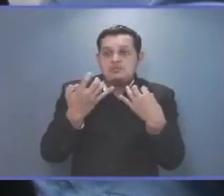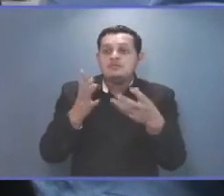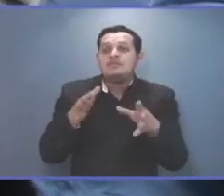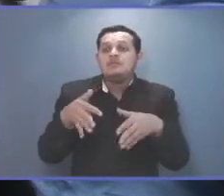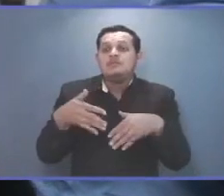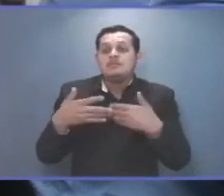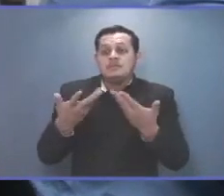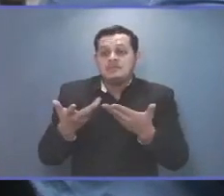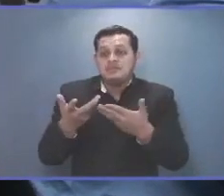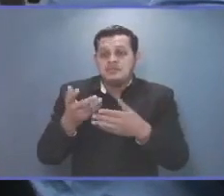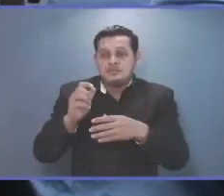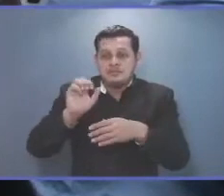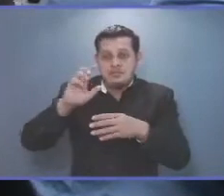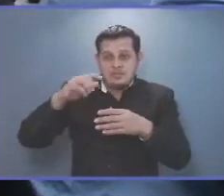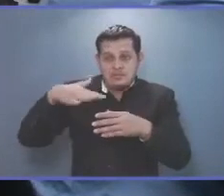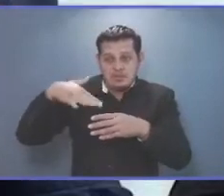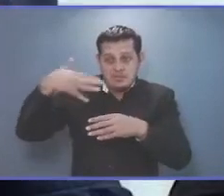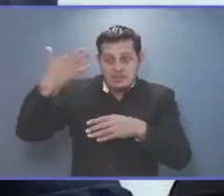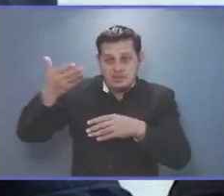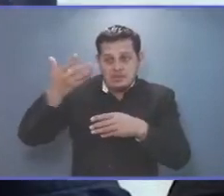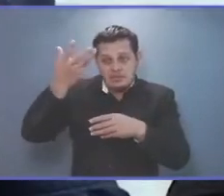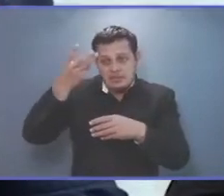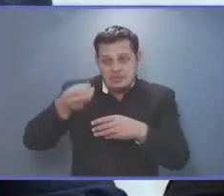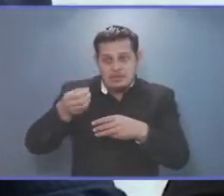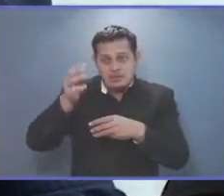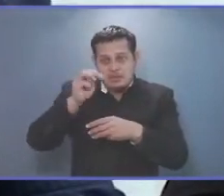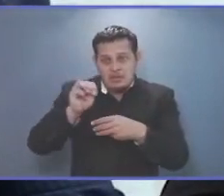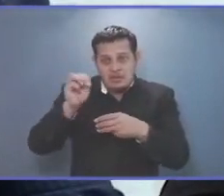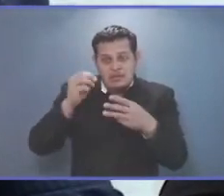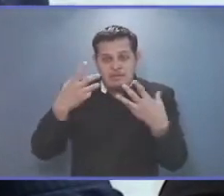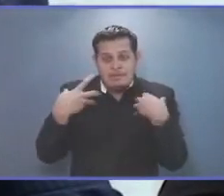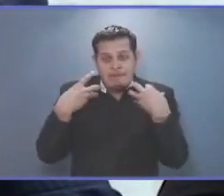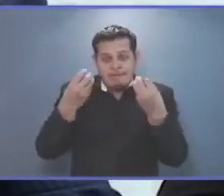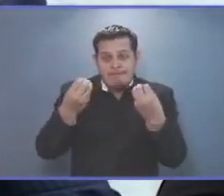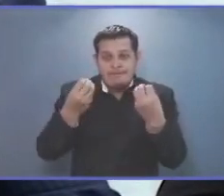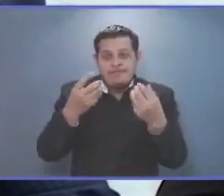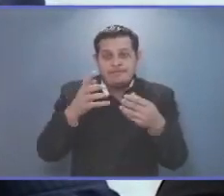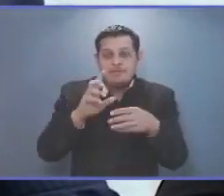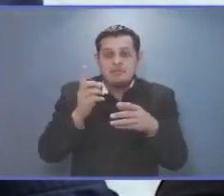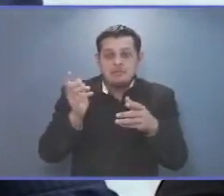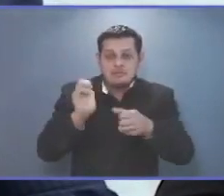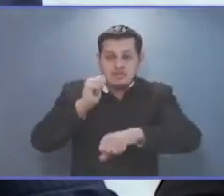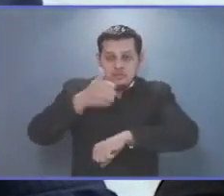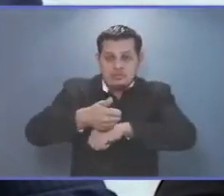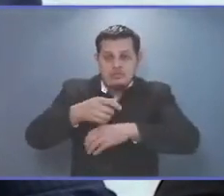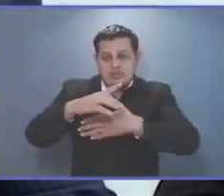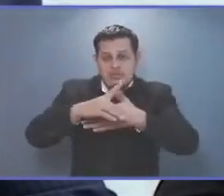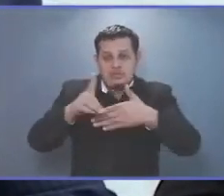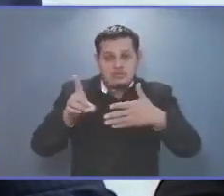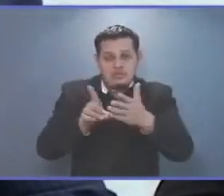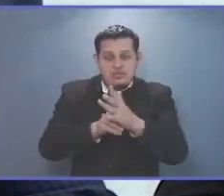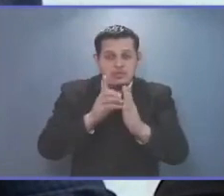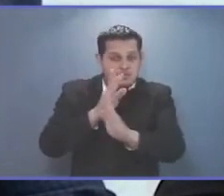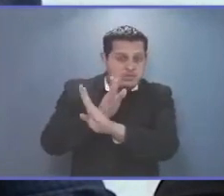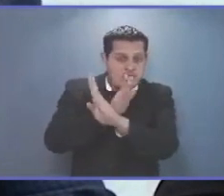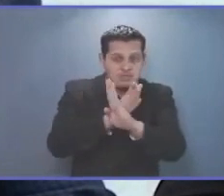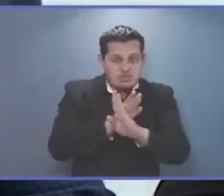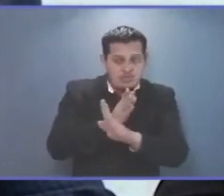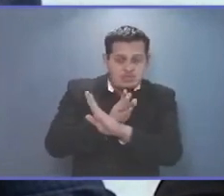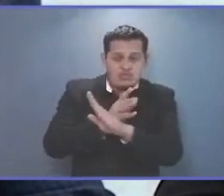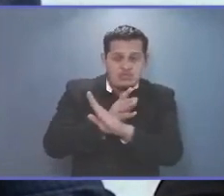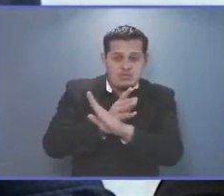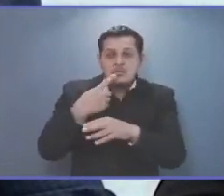Legislativa en la próxima sesión plenaria que nombre a un diputado defensor de